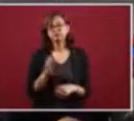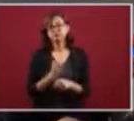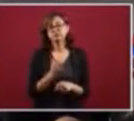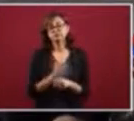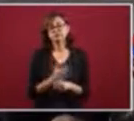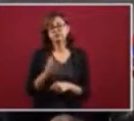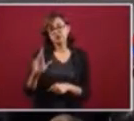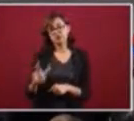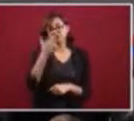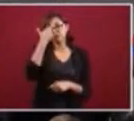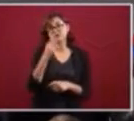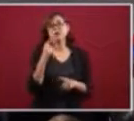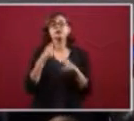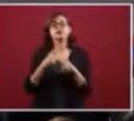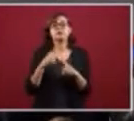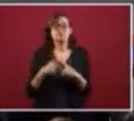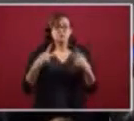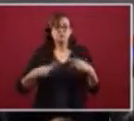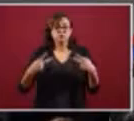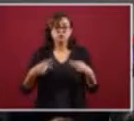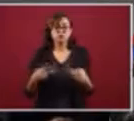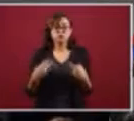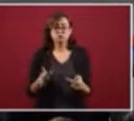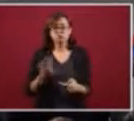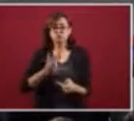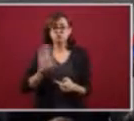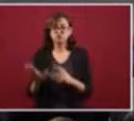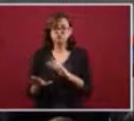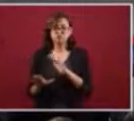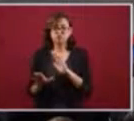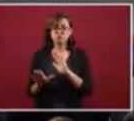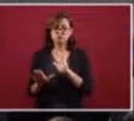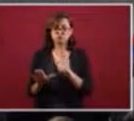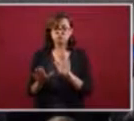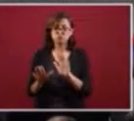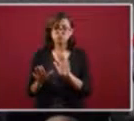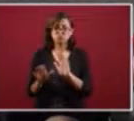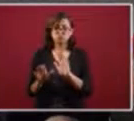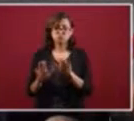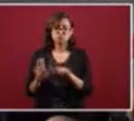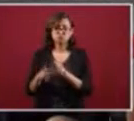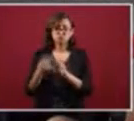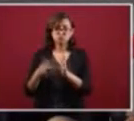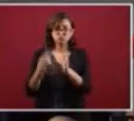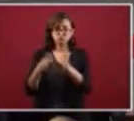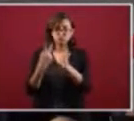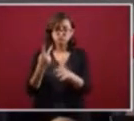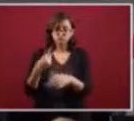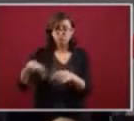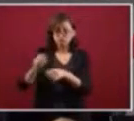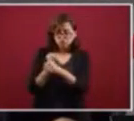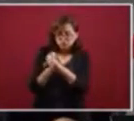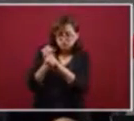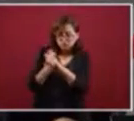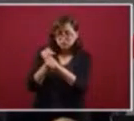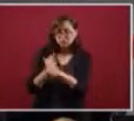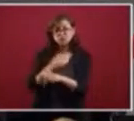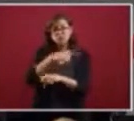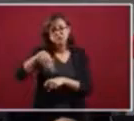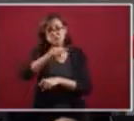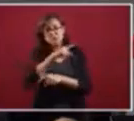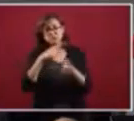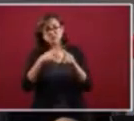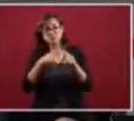quiénes son las personas que de todas estas organizaciones han participado, recordando a ustedes que se